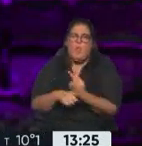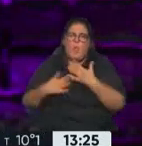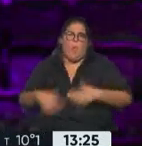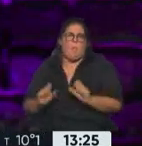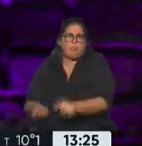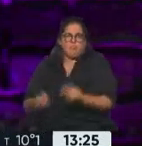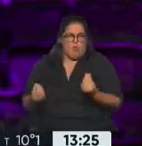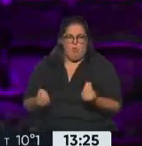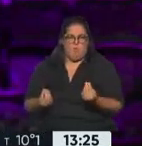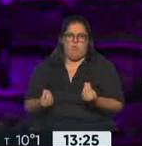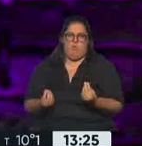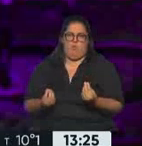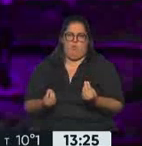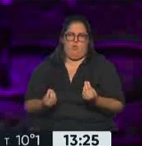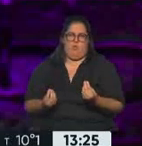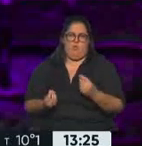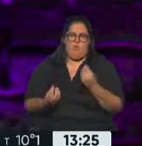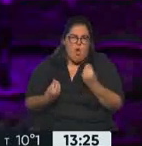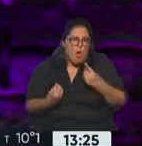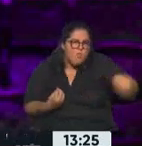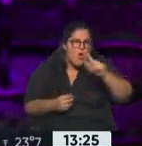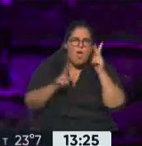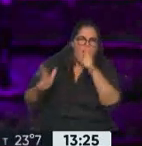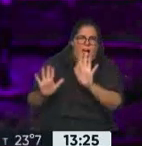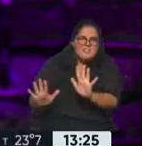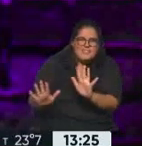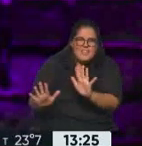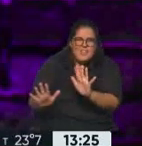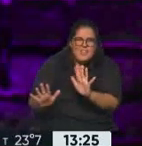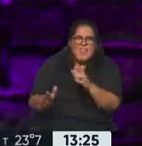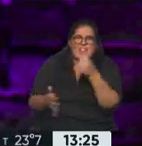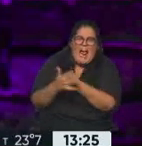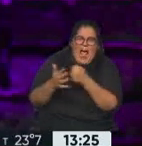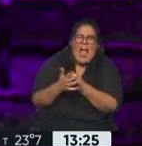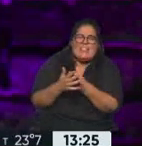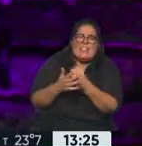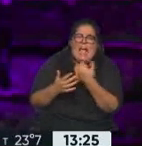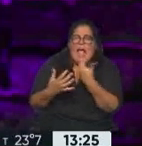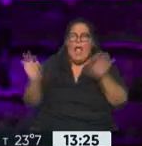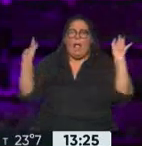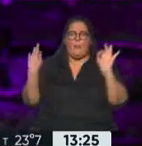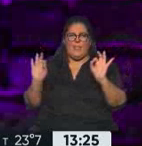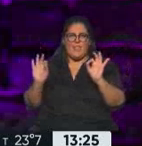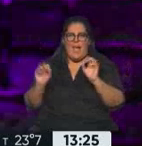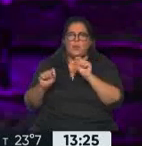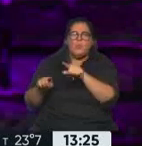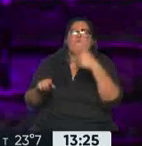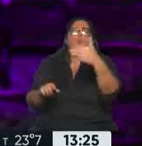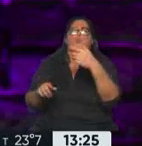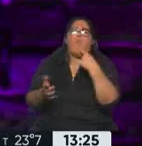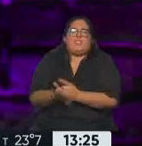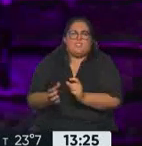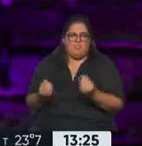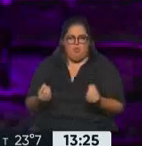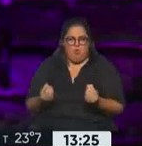body? How dare they? How dare they try to stop her from determining her